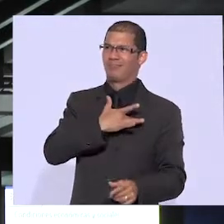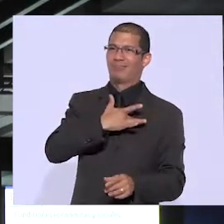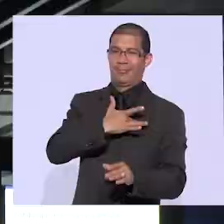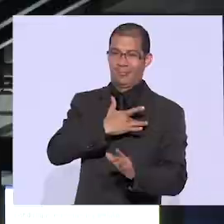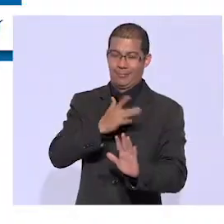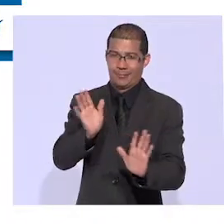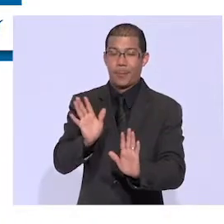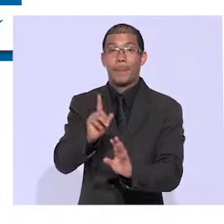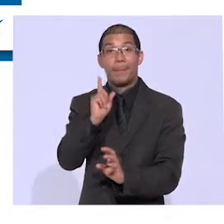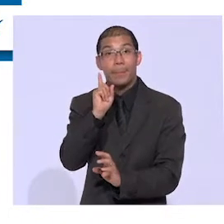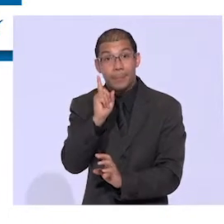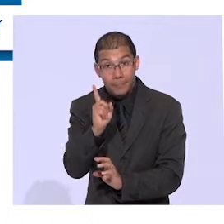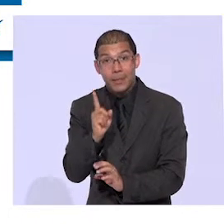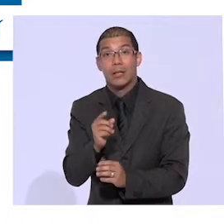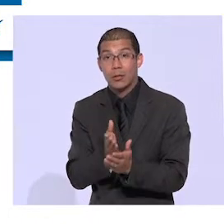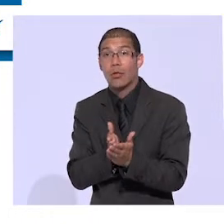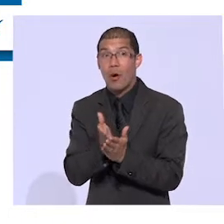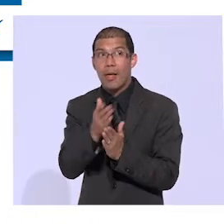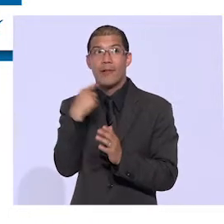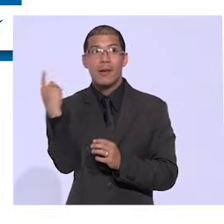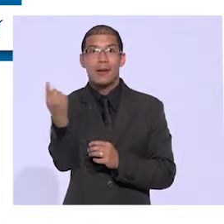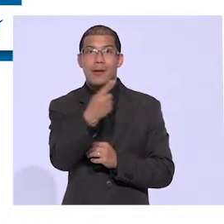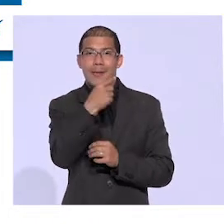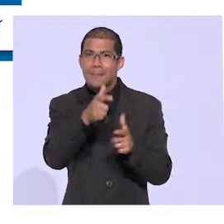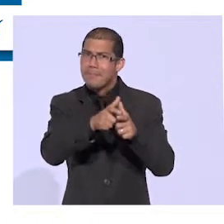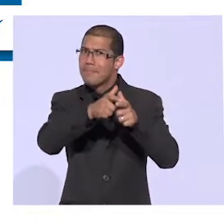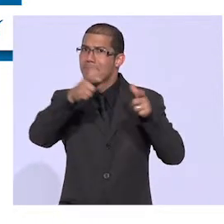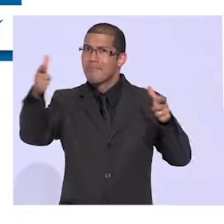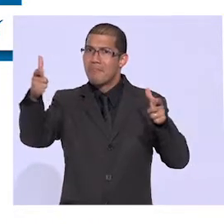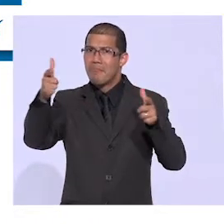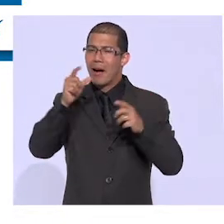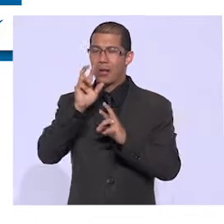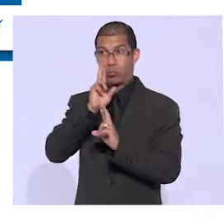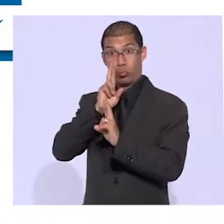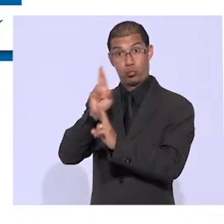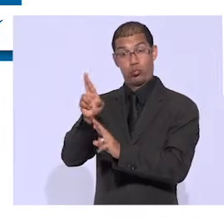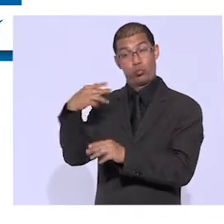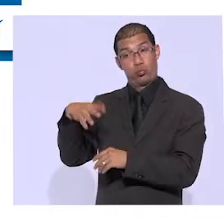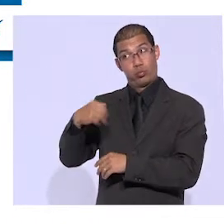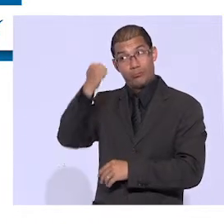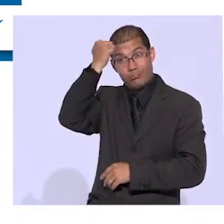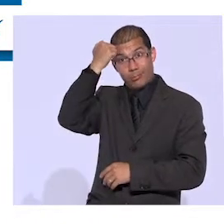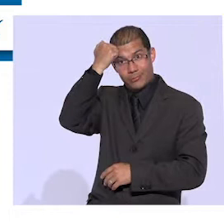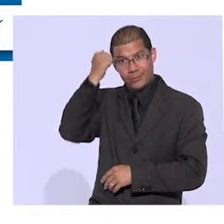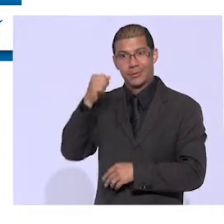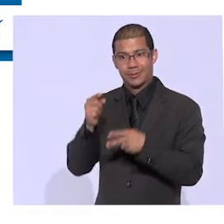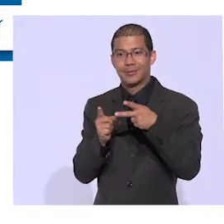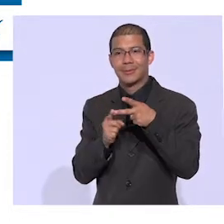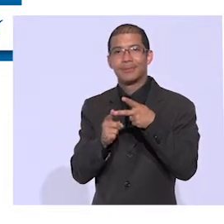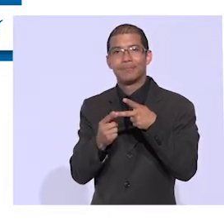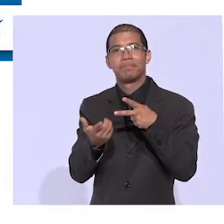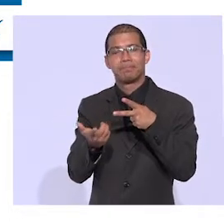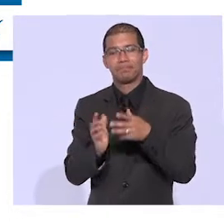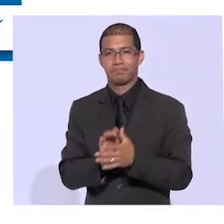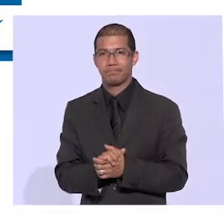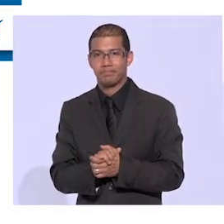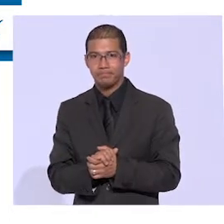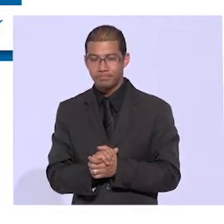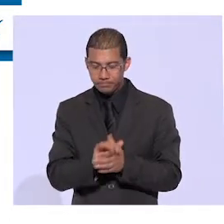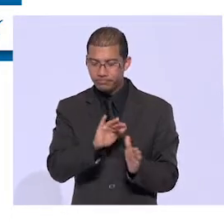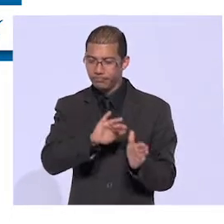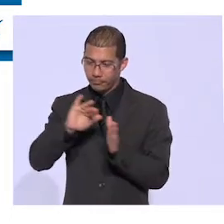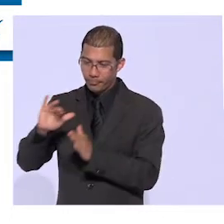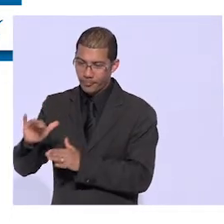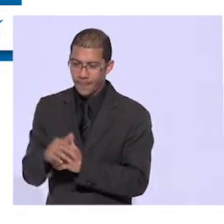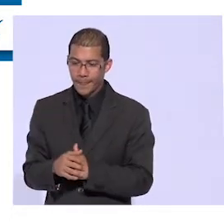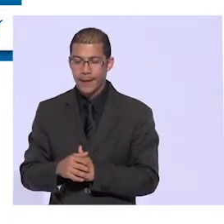sí que es cierto que siempre está entre las mejor valoradas por la sociedad. Sin embargo, nuestra percepción es lo contrario. Seguimos. La selección de